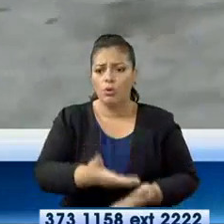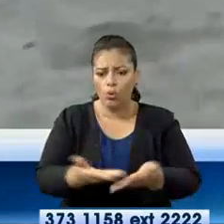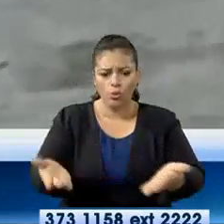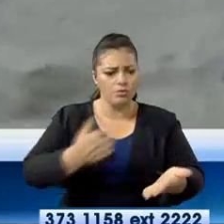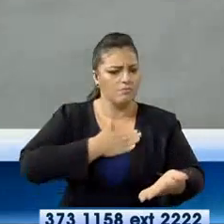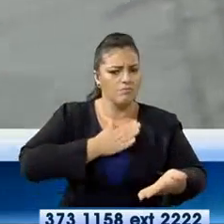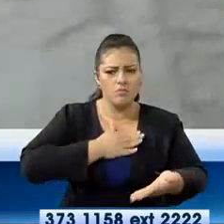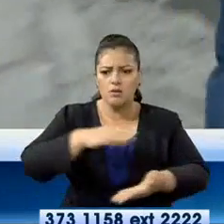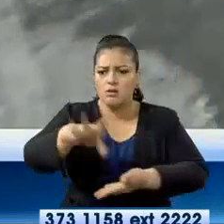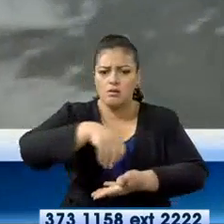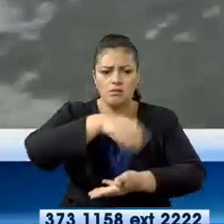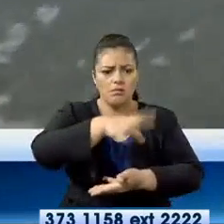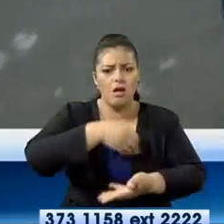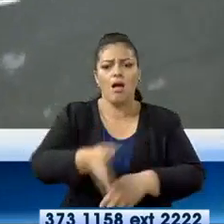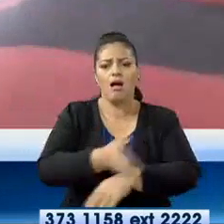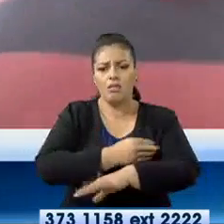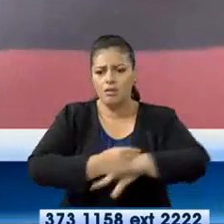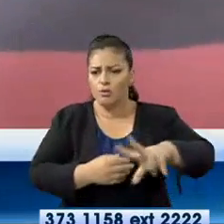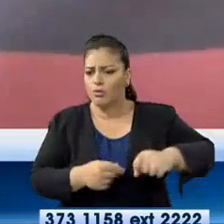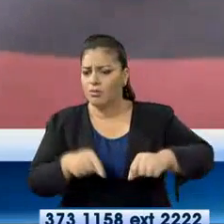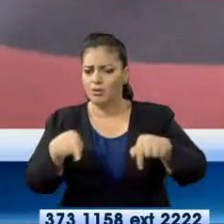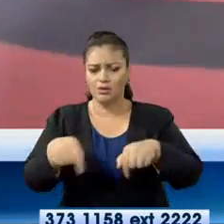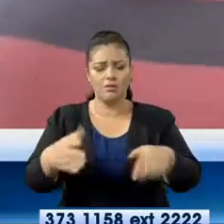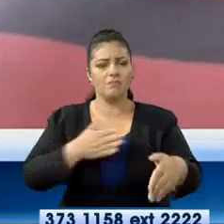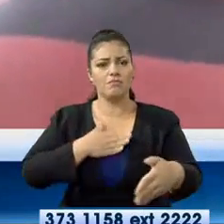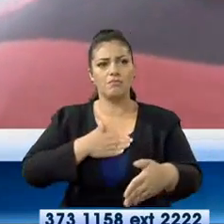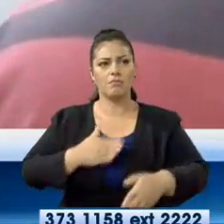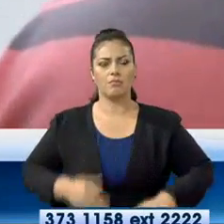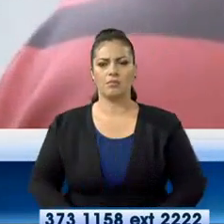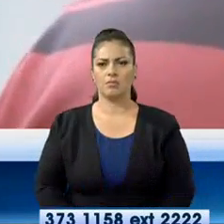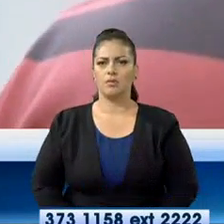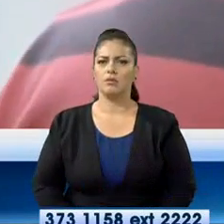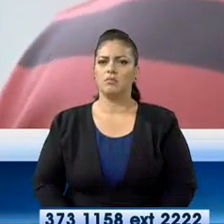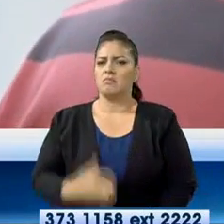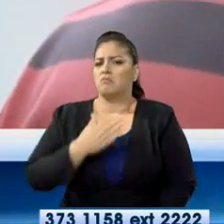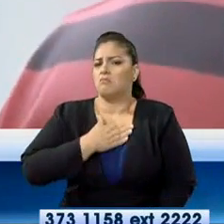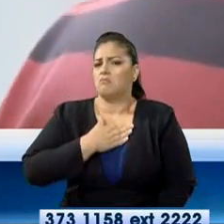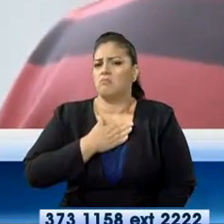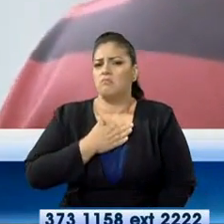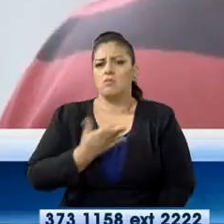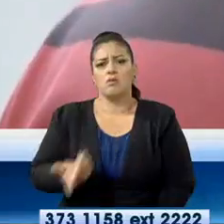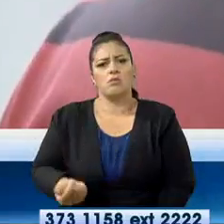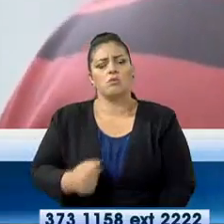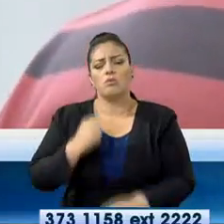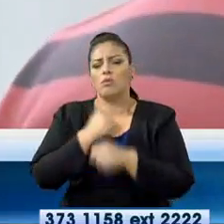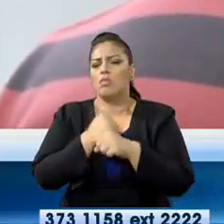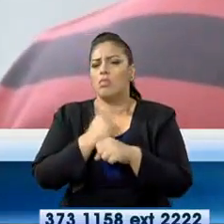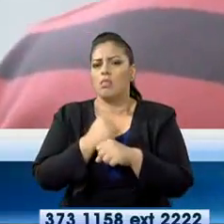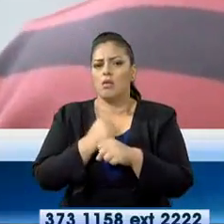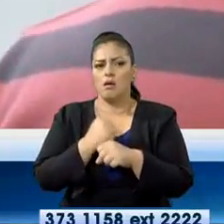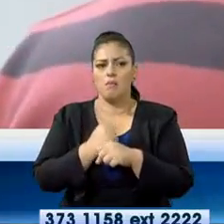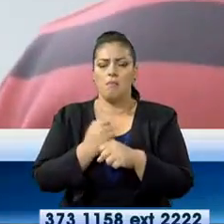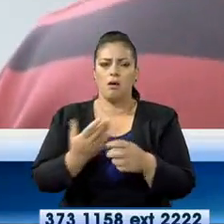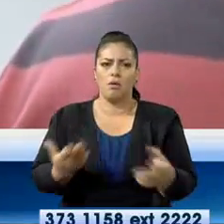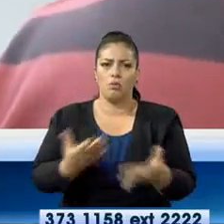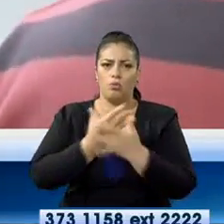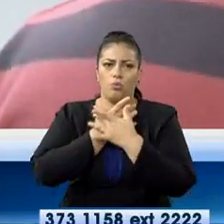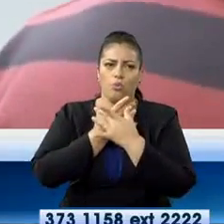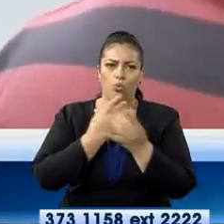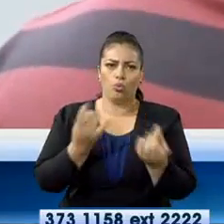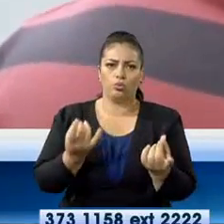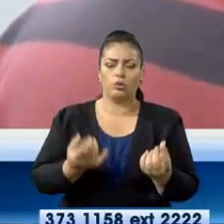que se llevaron los dueños de lo ajeno. Soy DJ aficionado, tengo mis cositas a veces, no vivo de eso, es un hobby una vez al mes,